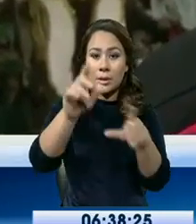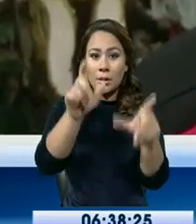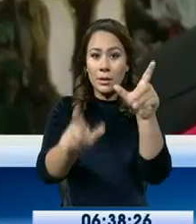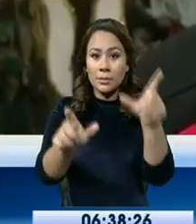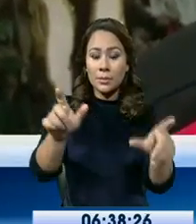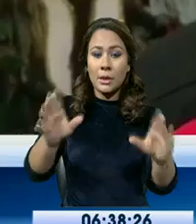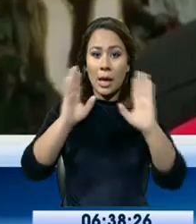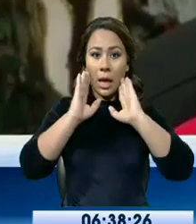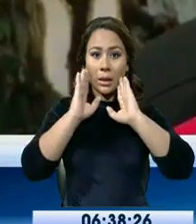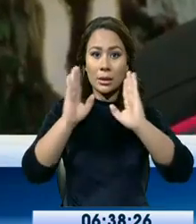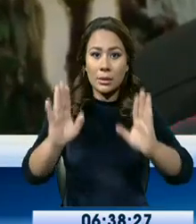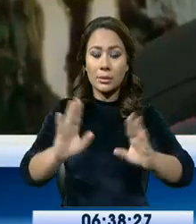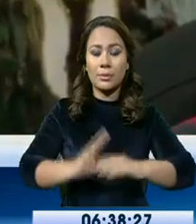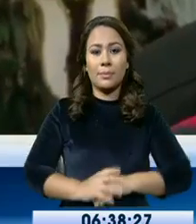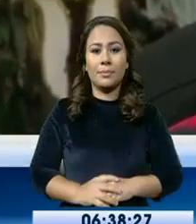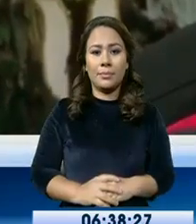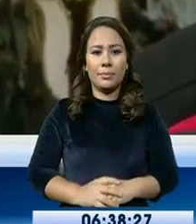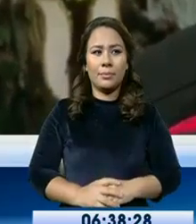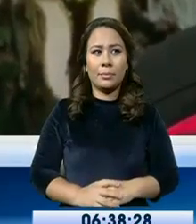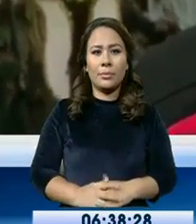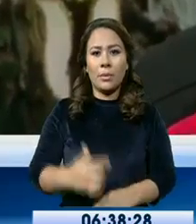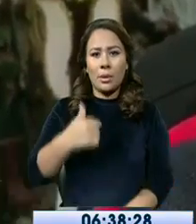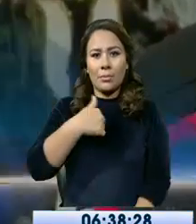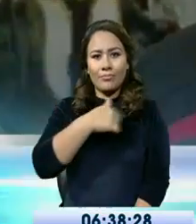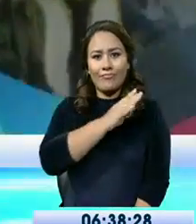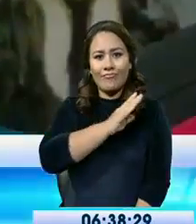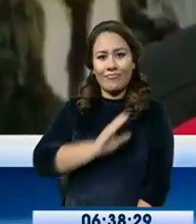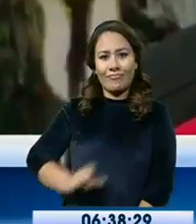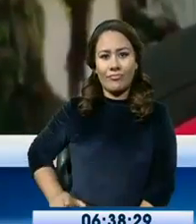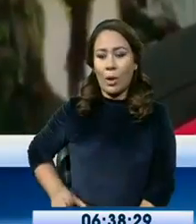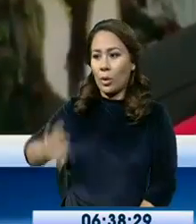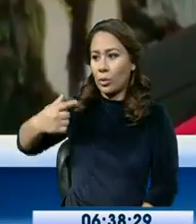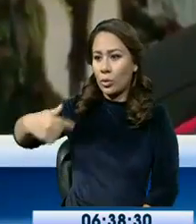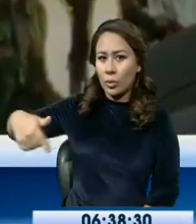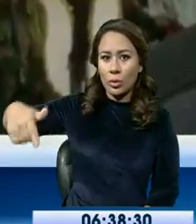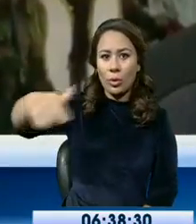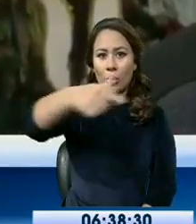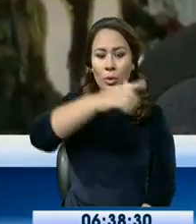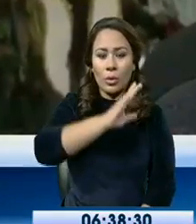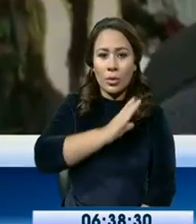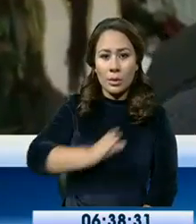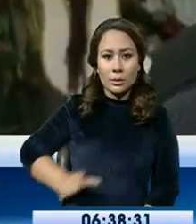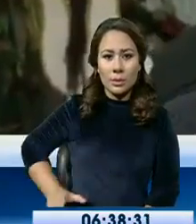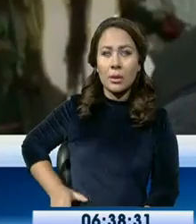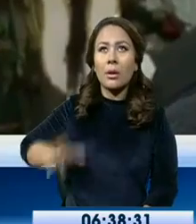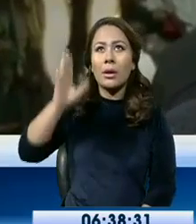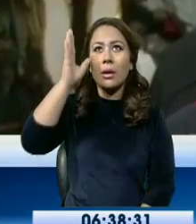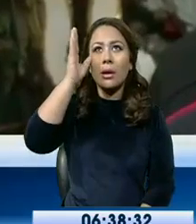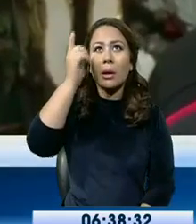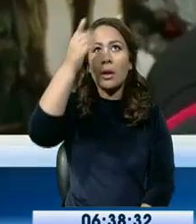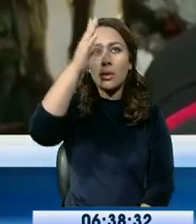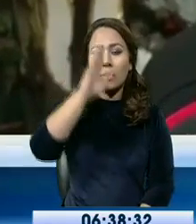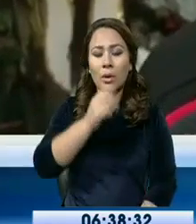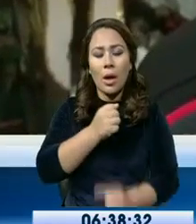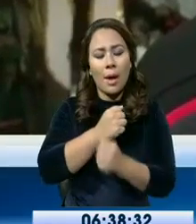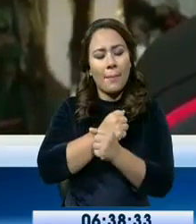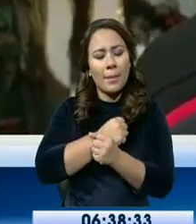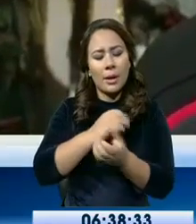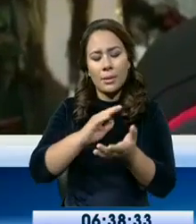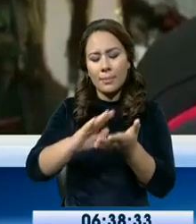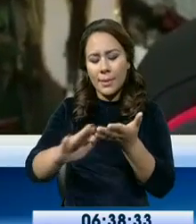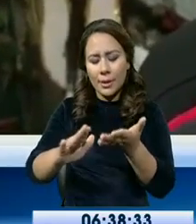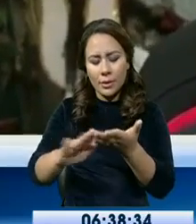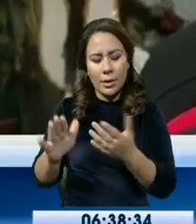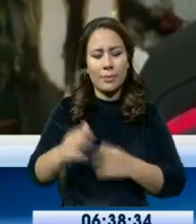importante es que como cristianos debemos abrir caminos de amor y de perdón.